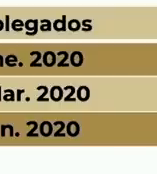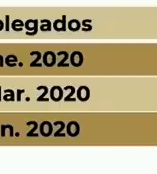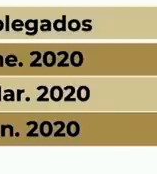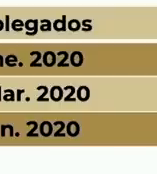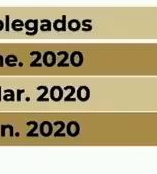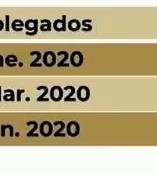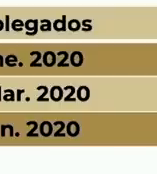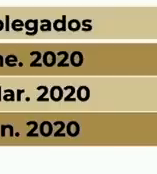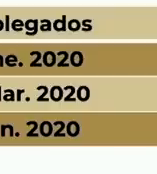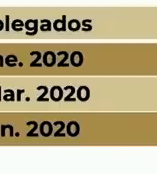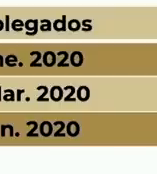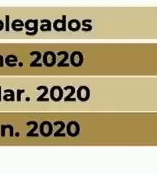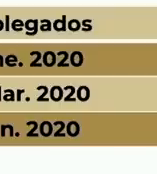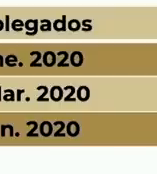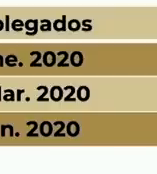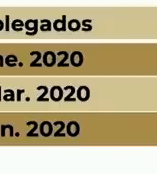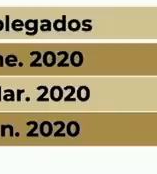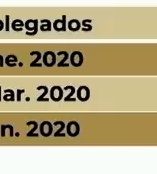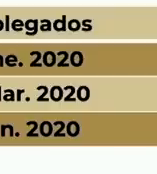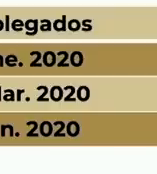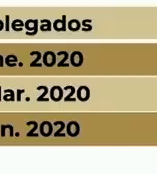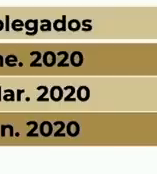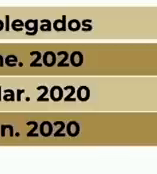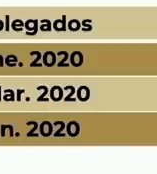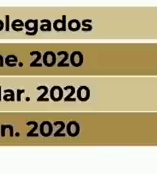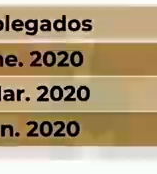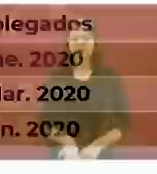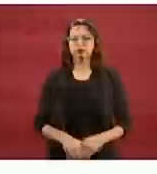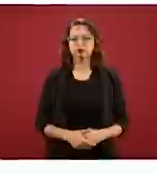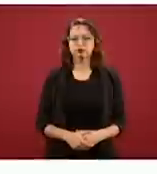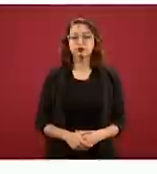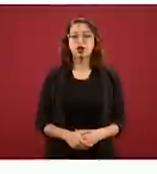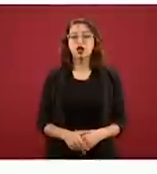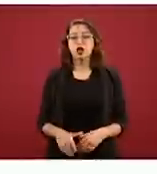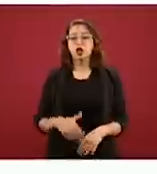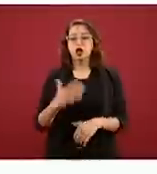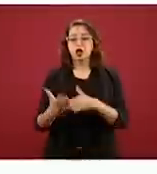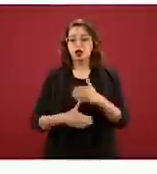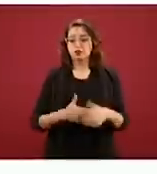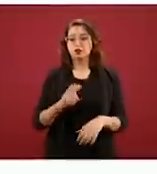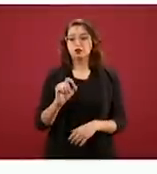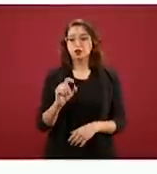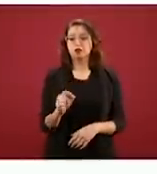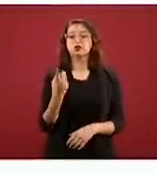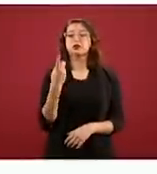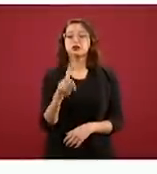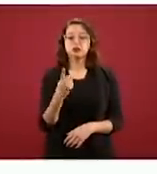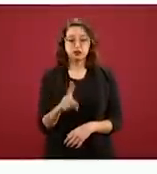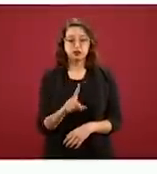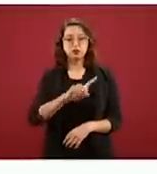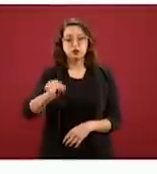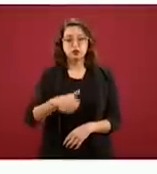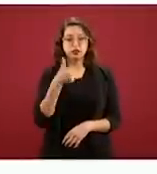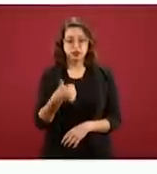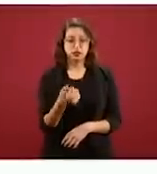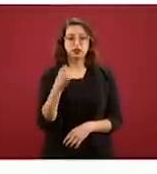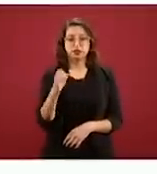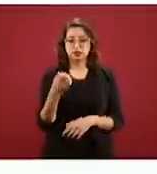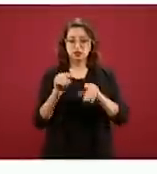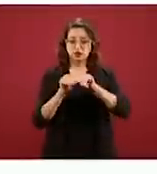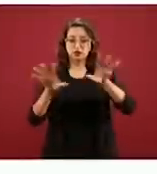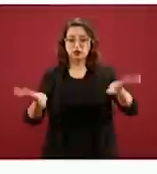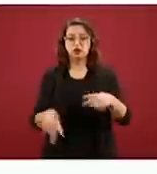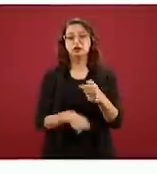de 569 elementos también concluye ahora el 20 de diciembre y estará desplegando el día 6 de enero.